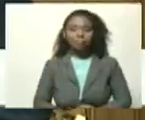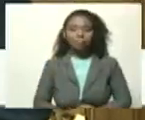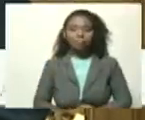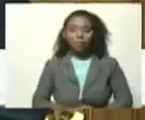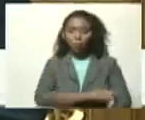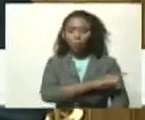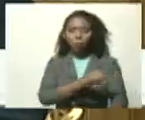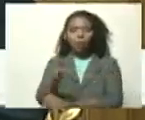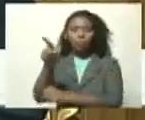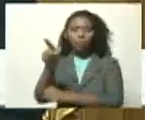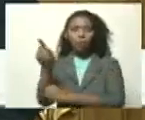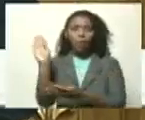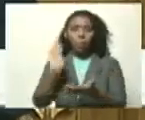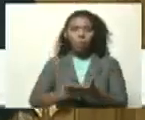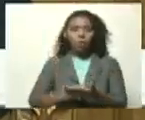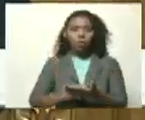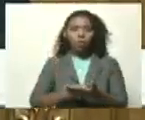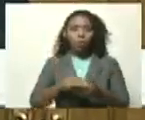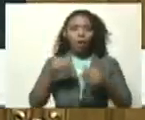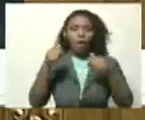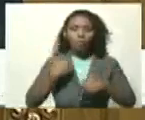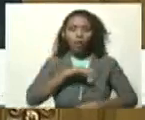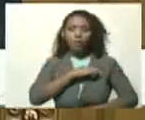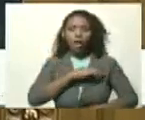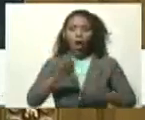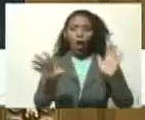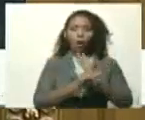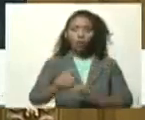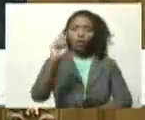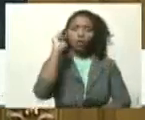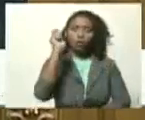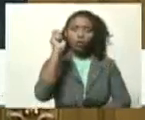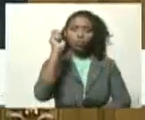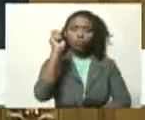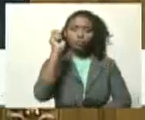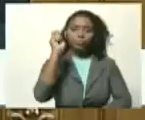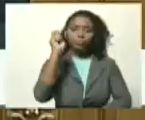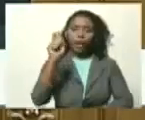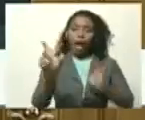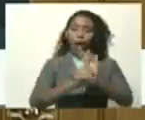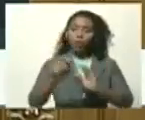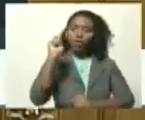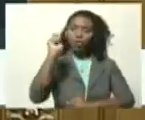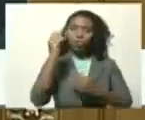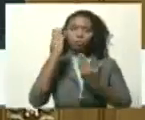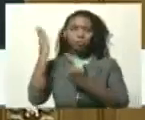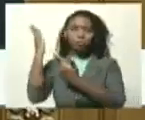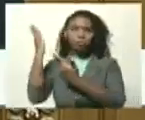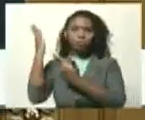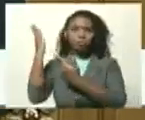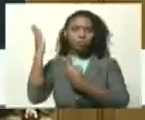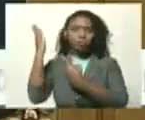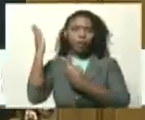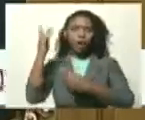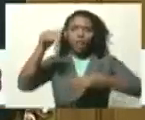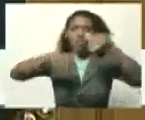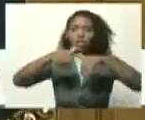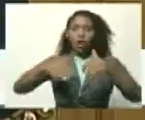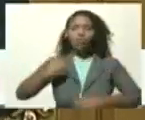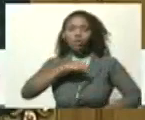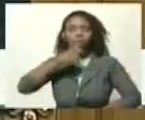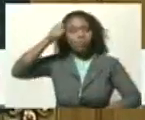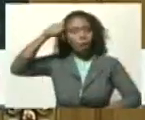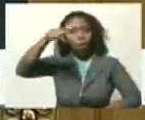cumpliendo lo establecido que está en nuestra Constitución, en la Constitución votada por nuestro